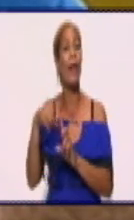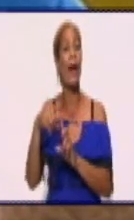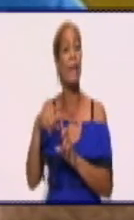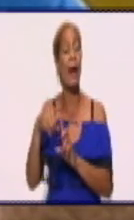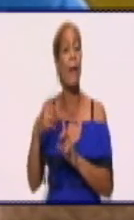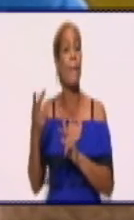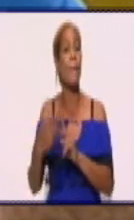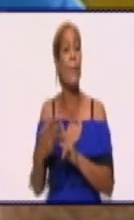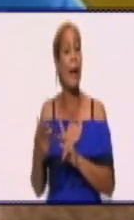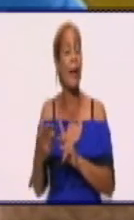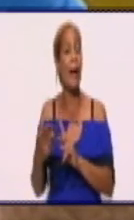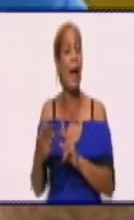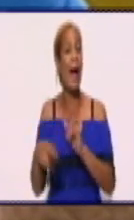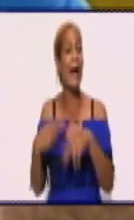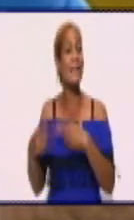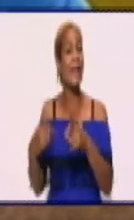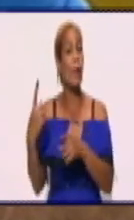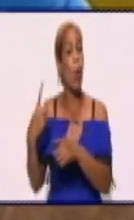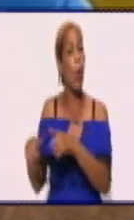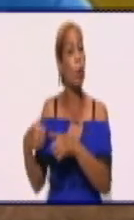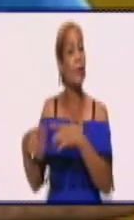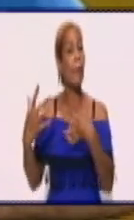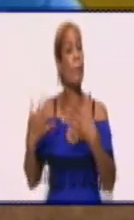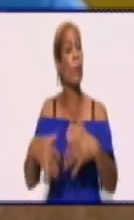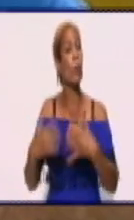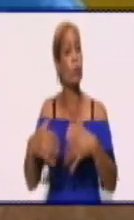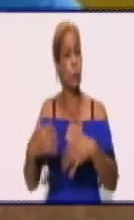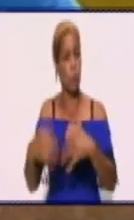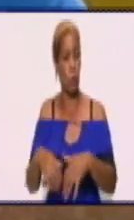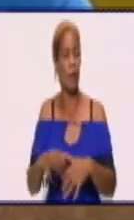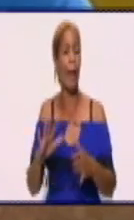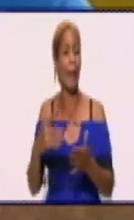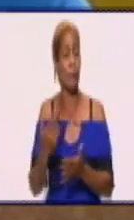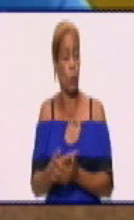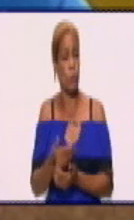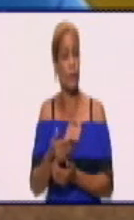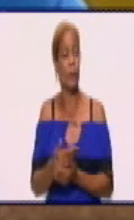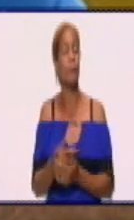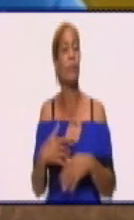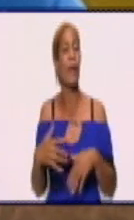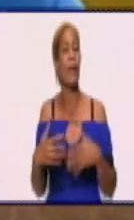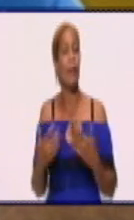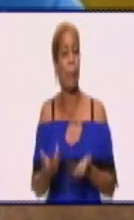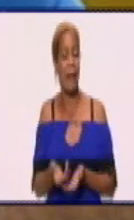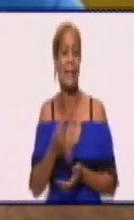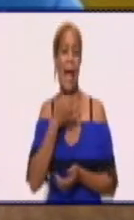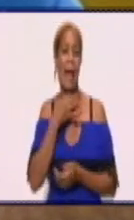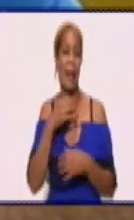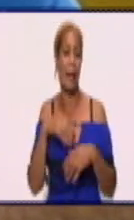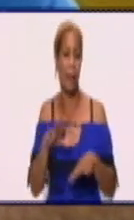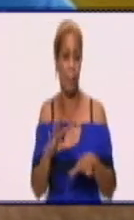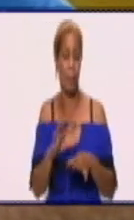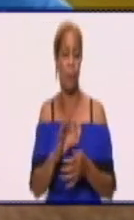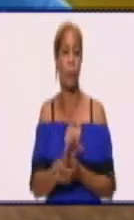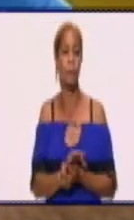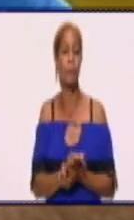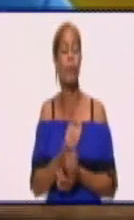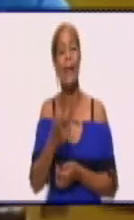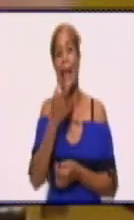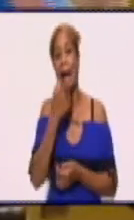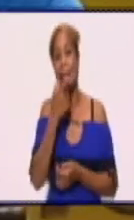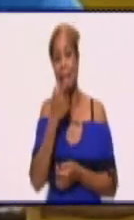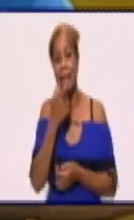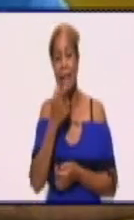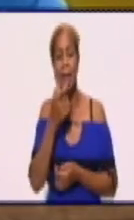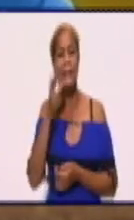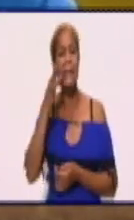el resto de las producciones. ¿Qué ha traído esto como consecuencia, Junel? Que, por ejemplo, la galleta de sal, que en